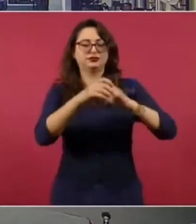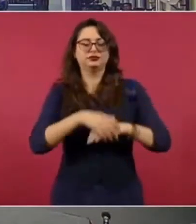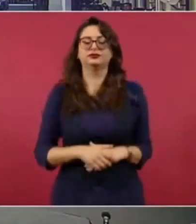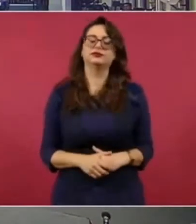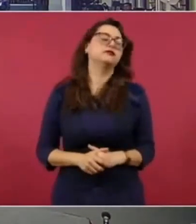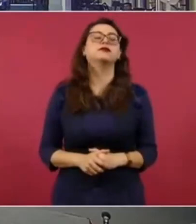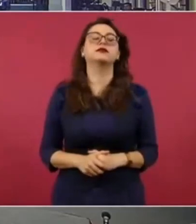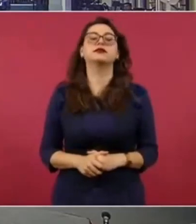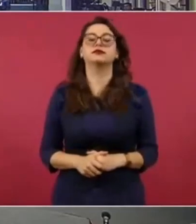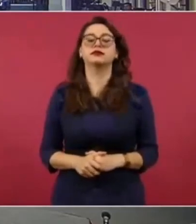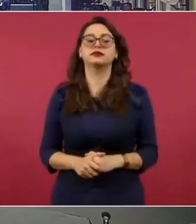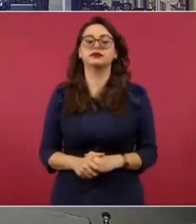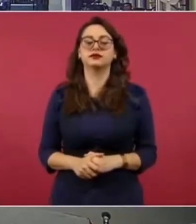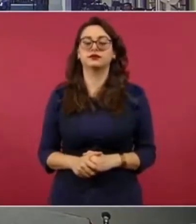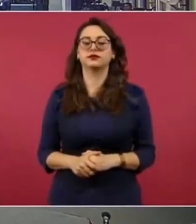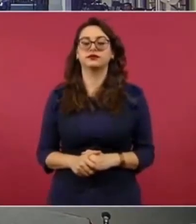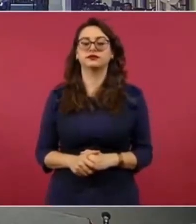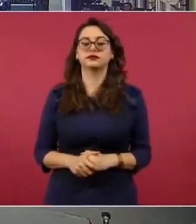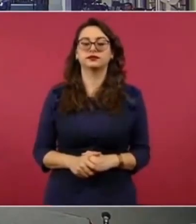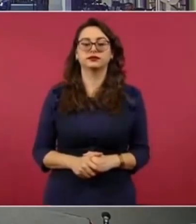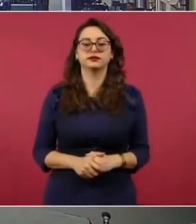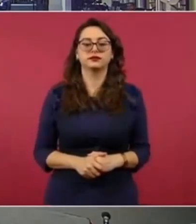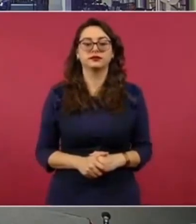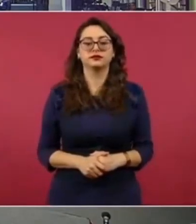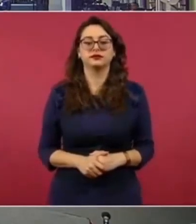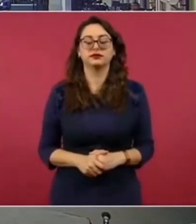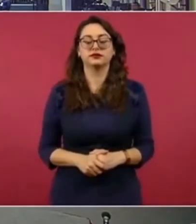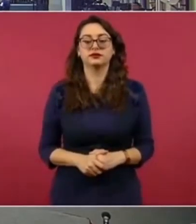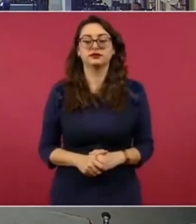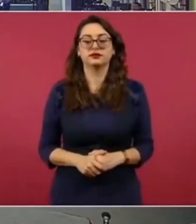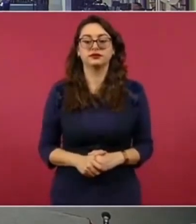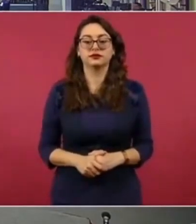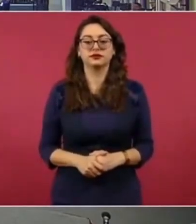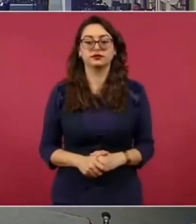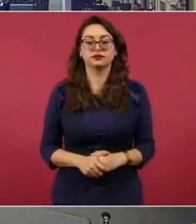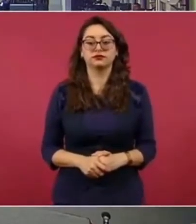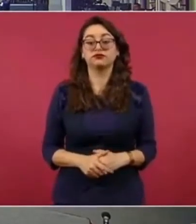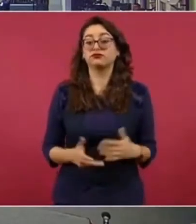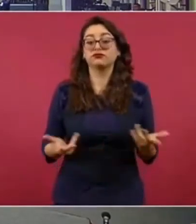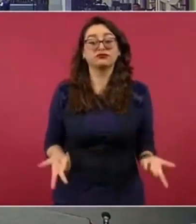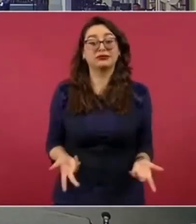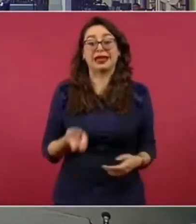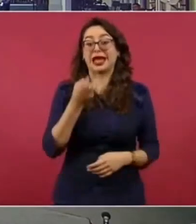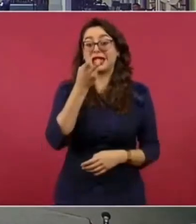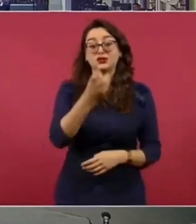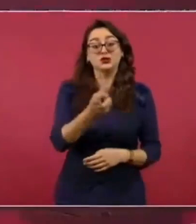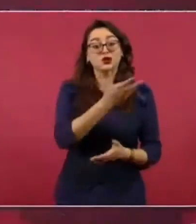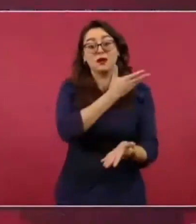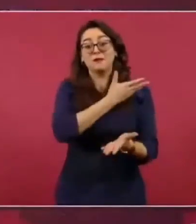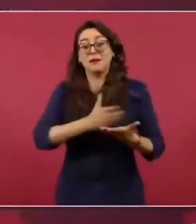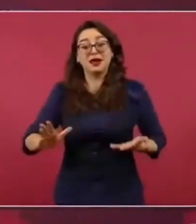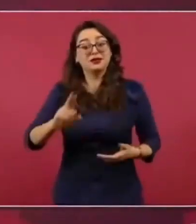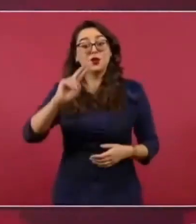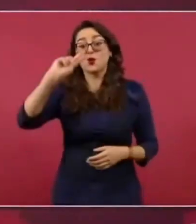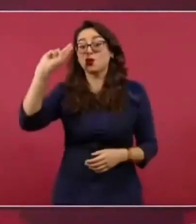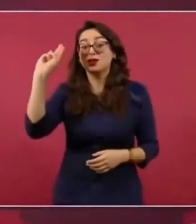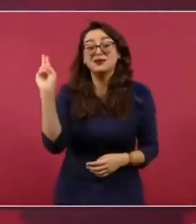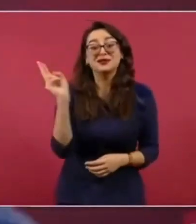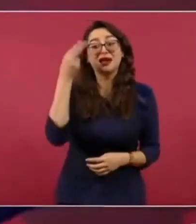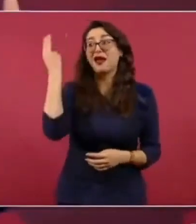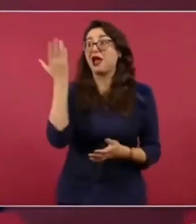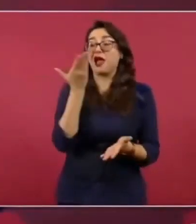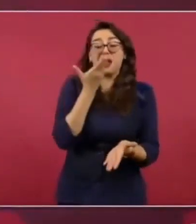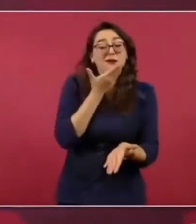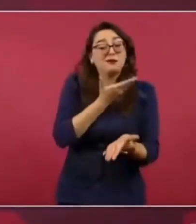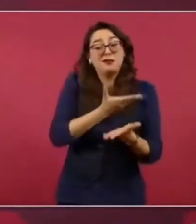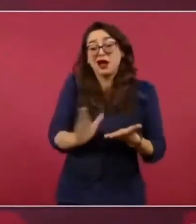Eso corresponde al presupuesto para las universidades, que son autónomas.